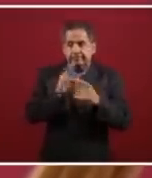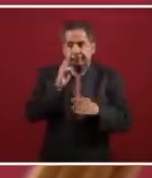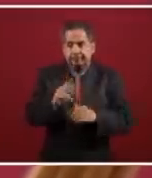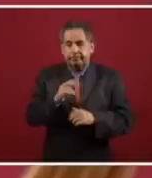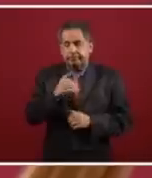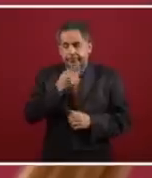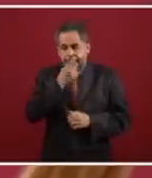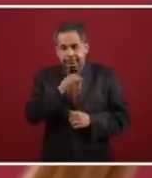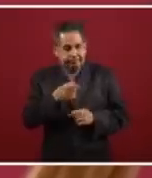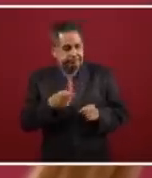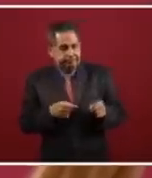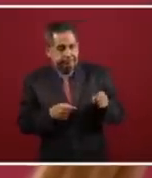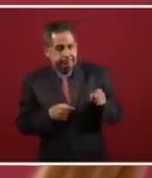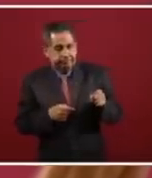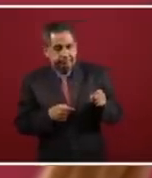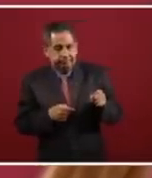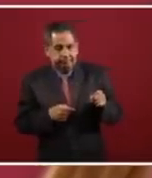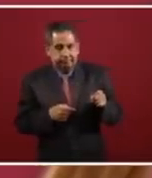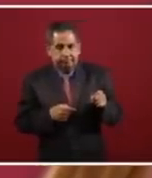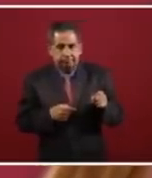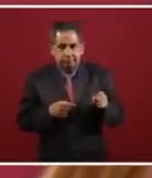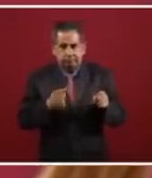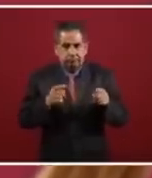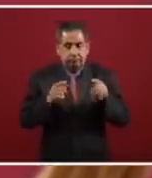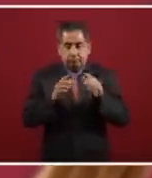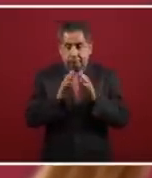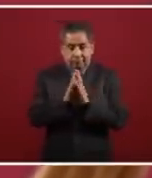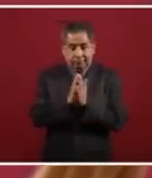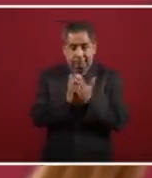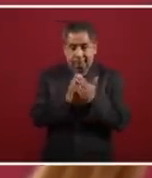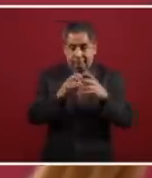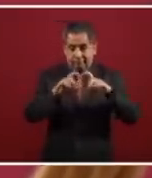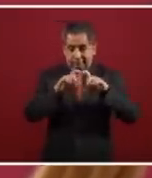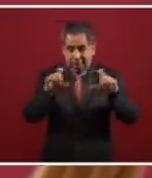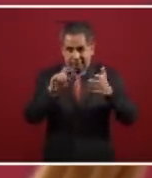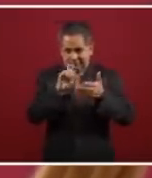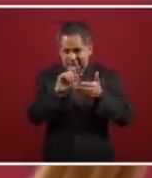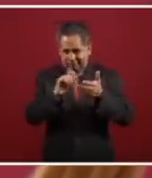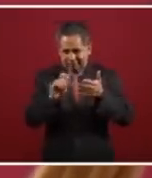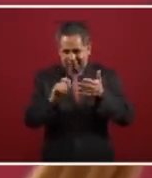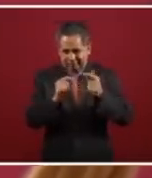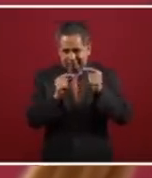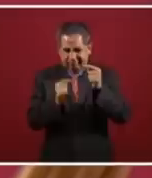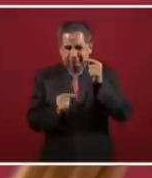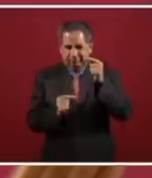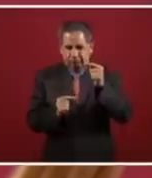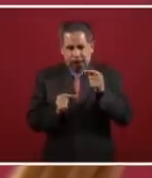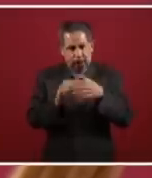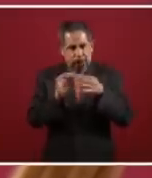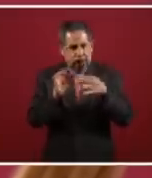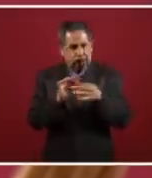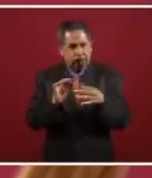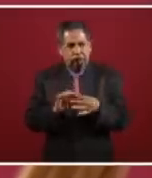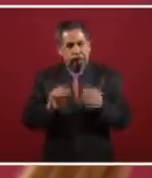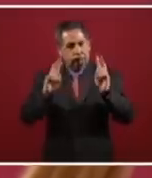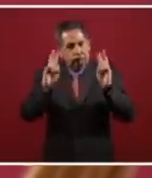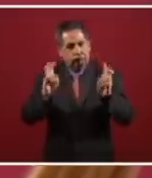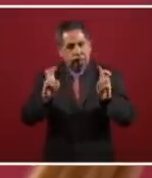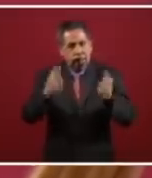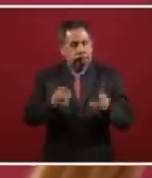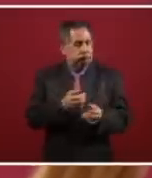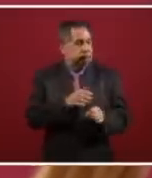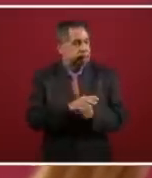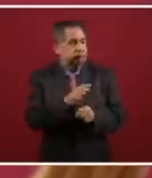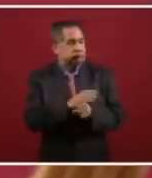le dedico un párrafo un poco más al tema del